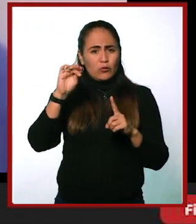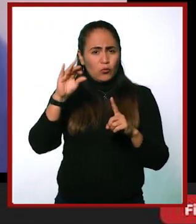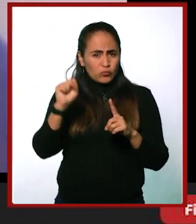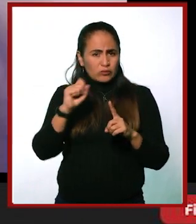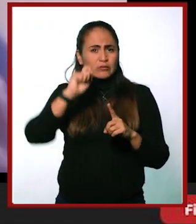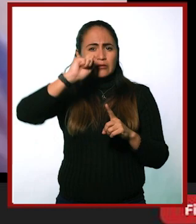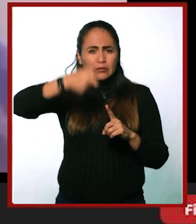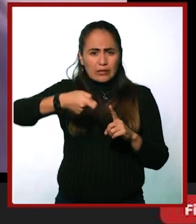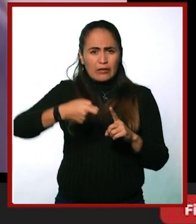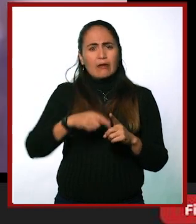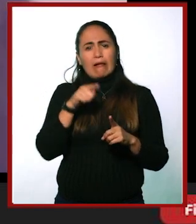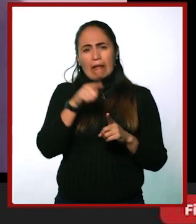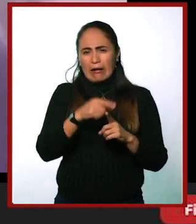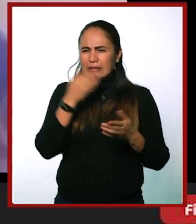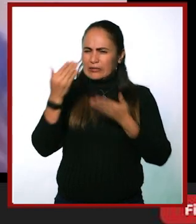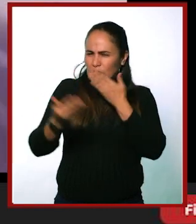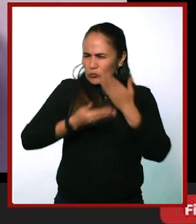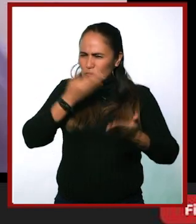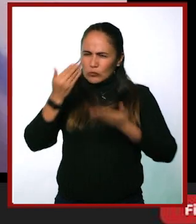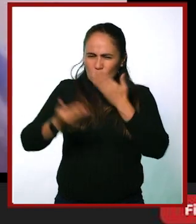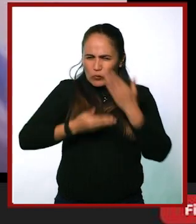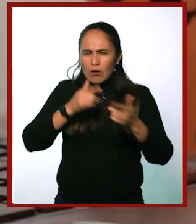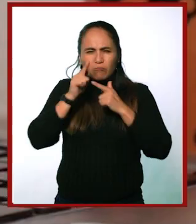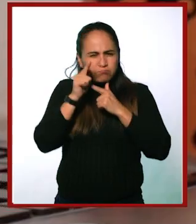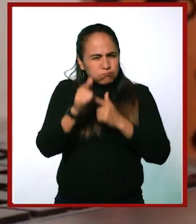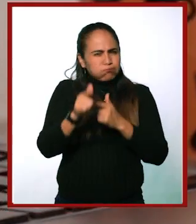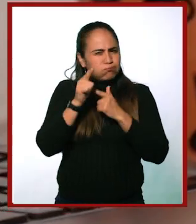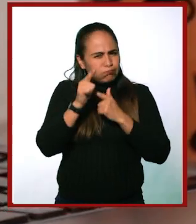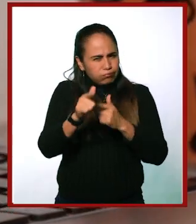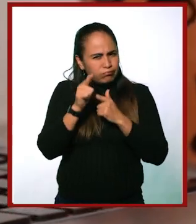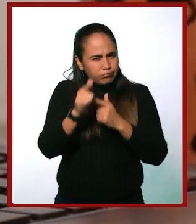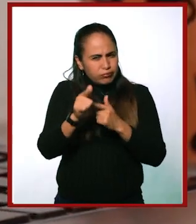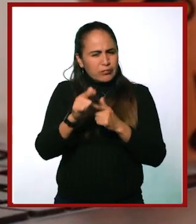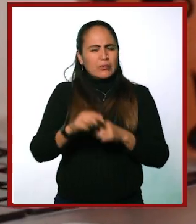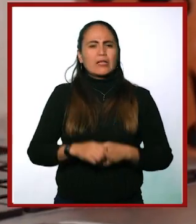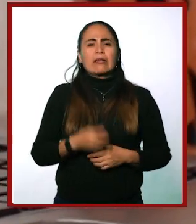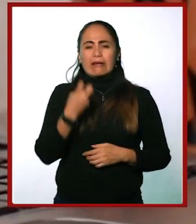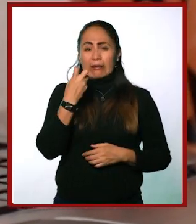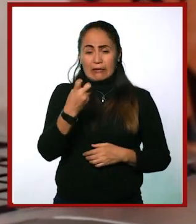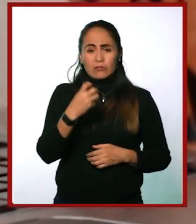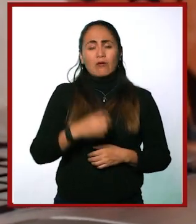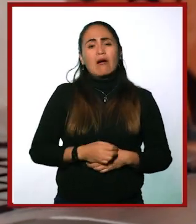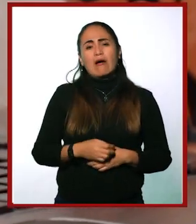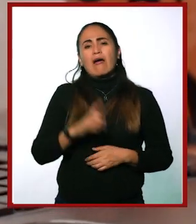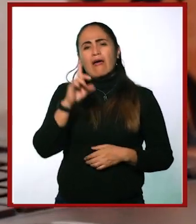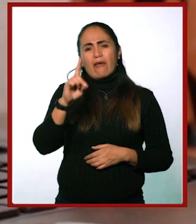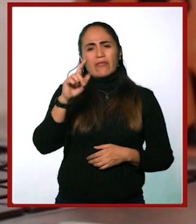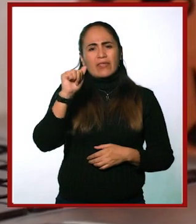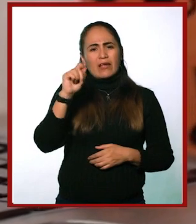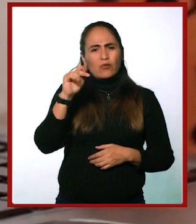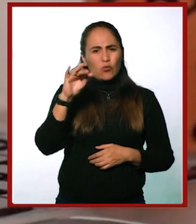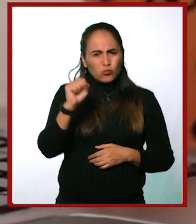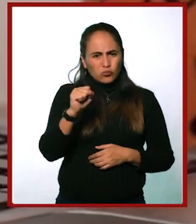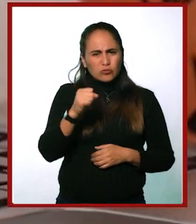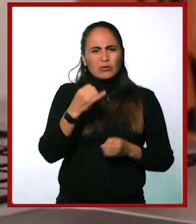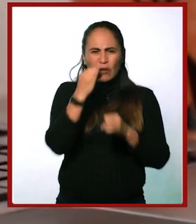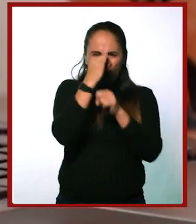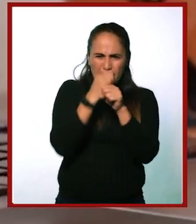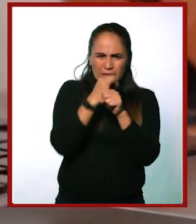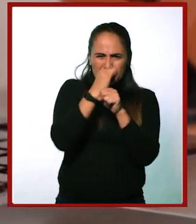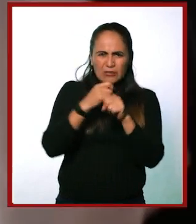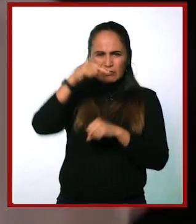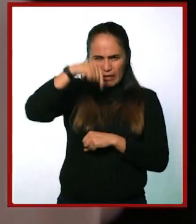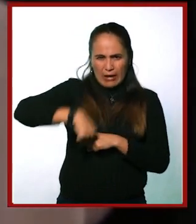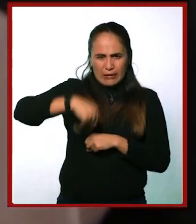es mantenerse en las trayectorias educativas, mantenerse en la escuela. Según datos y estudios que se han hecho ya